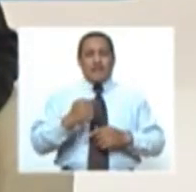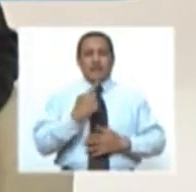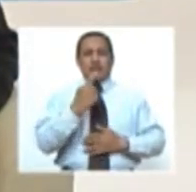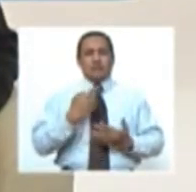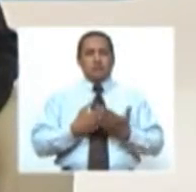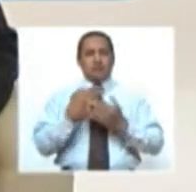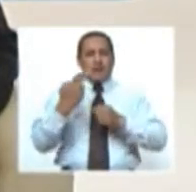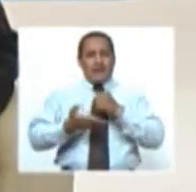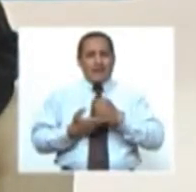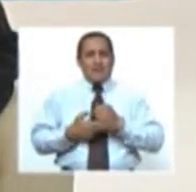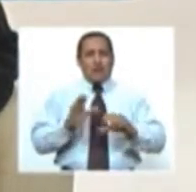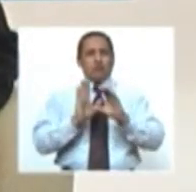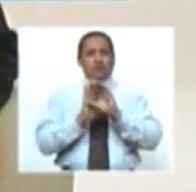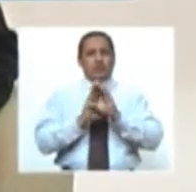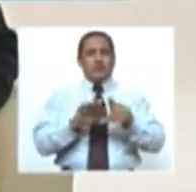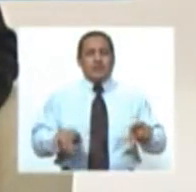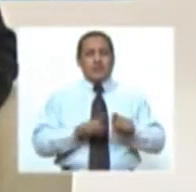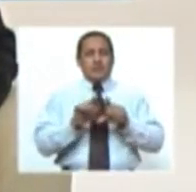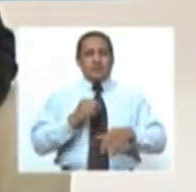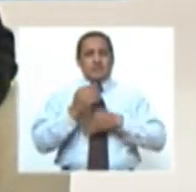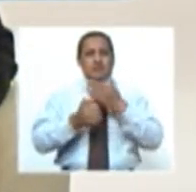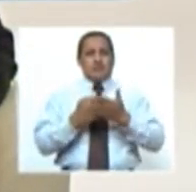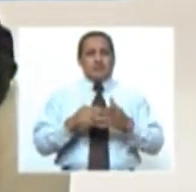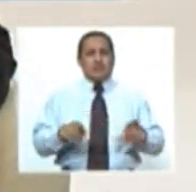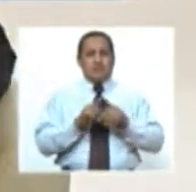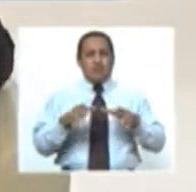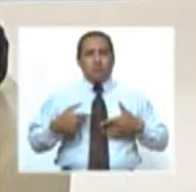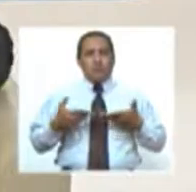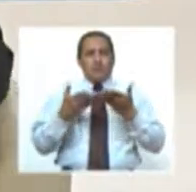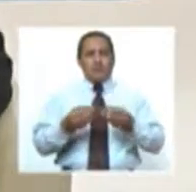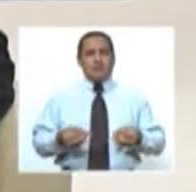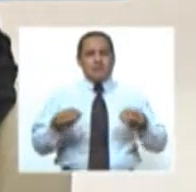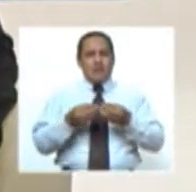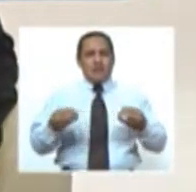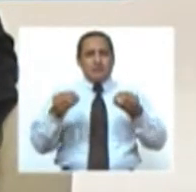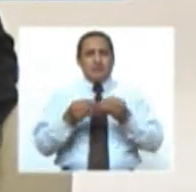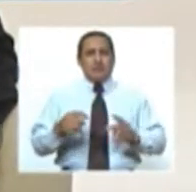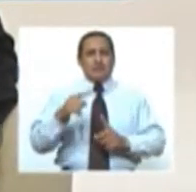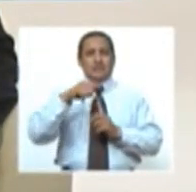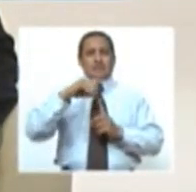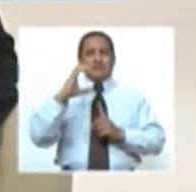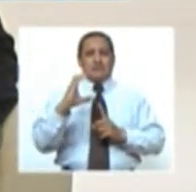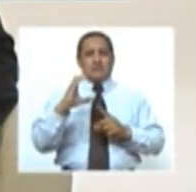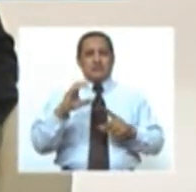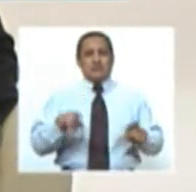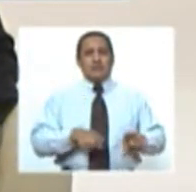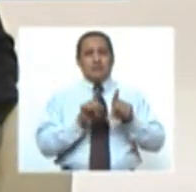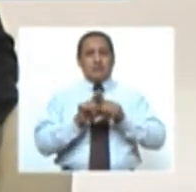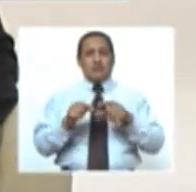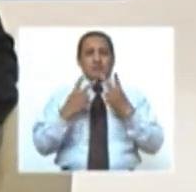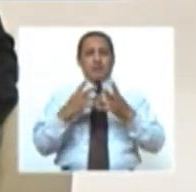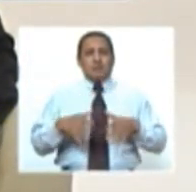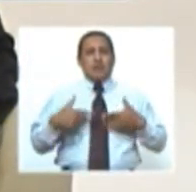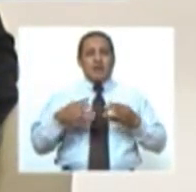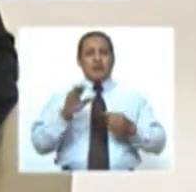datos que están contenidos en aquellas bases referidas a nuestras biografías, a nuestra propia